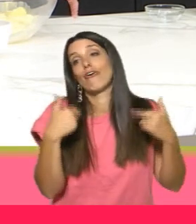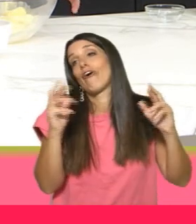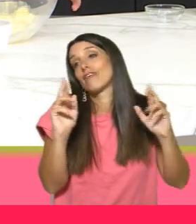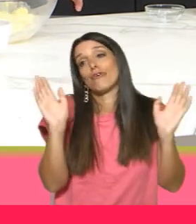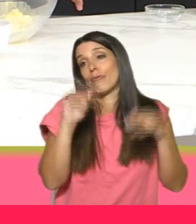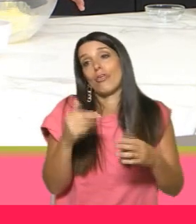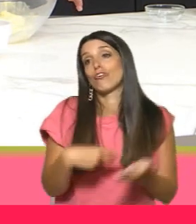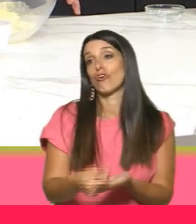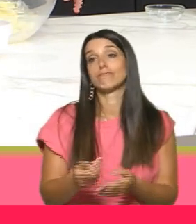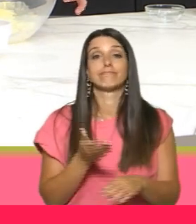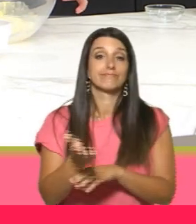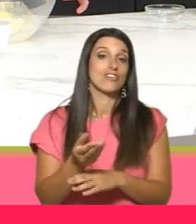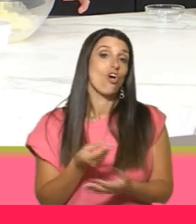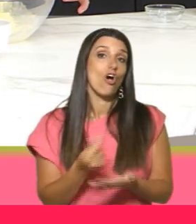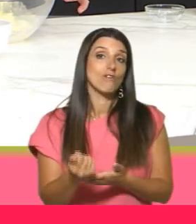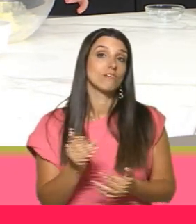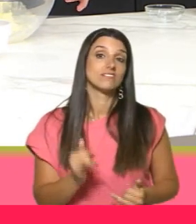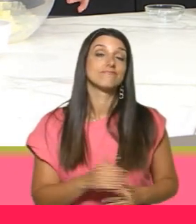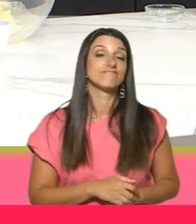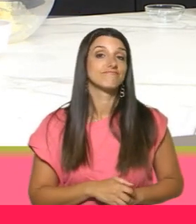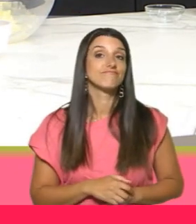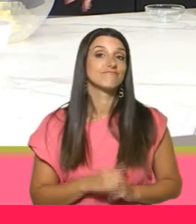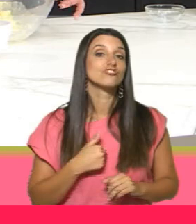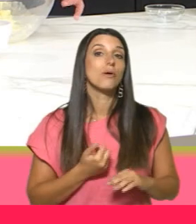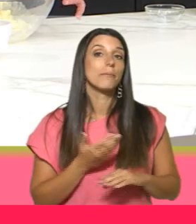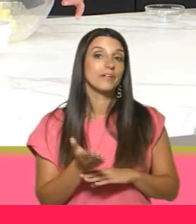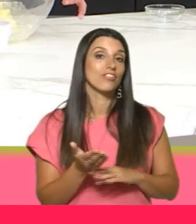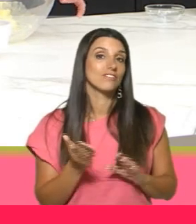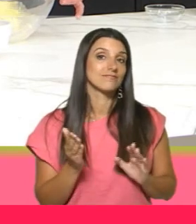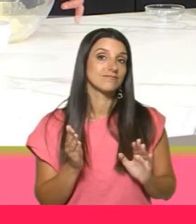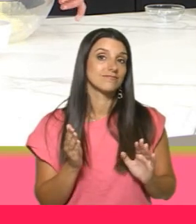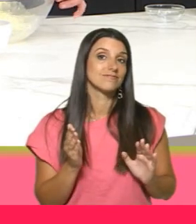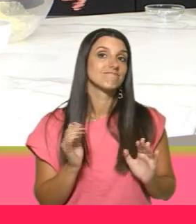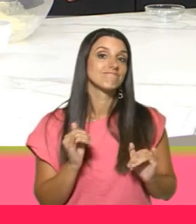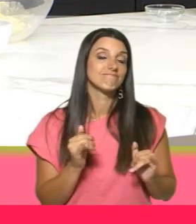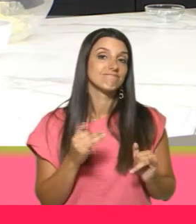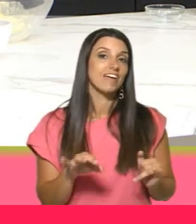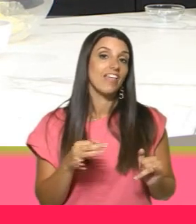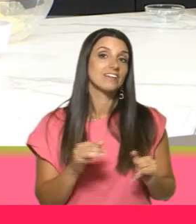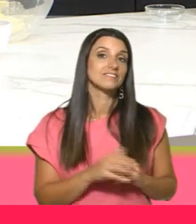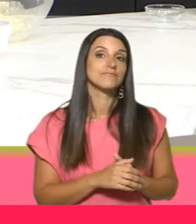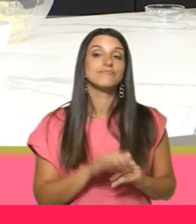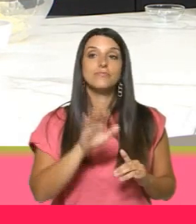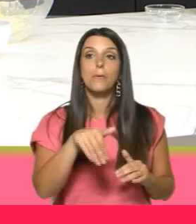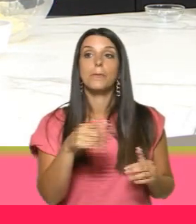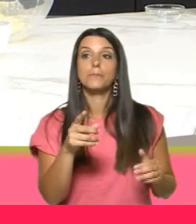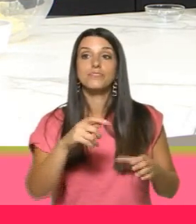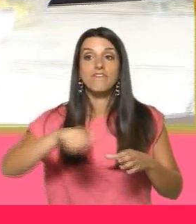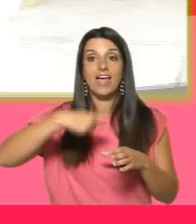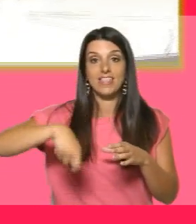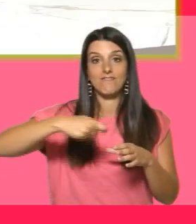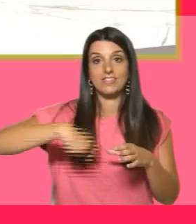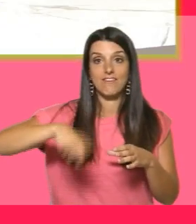Las dos pizzas. La verdad que yo pido. Te deschavaste, ¿viste? Sí. Pedís pizza y te queda y ya es está. Barra. Mira, vamos a batir esto